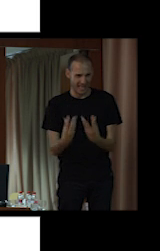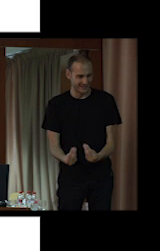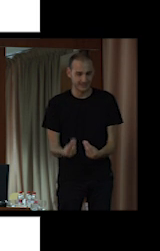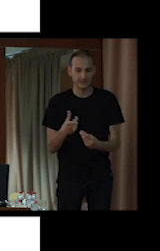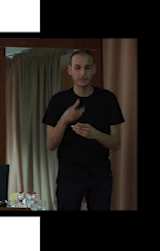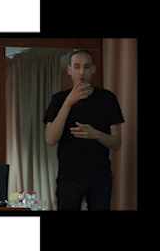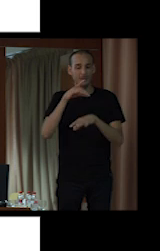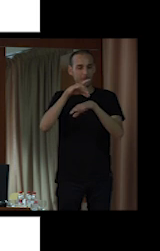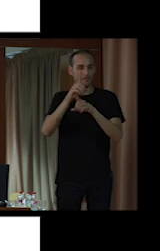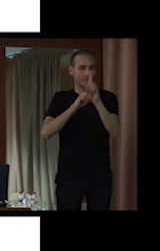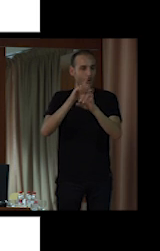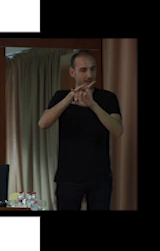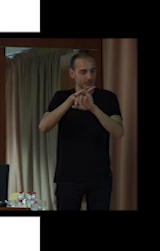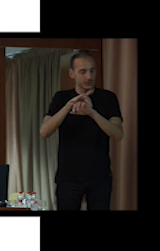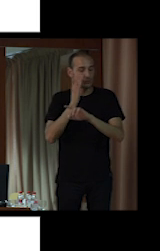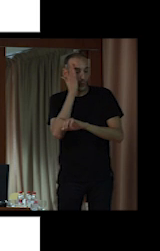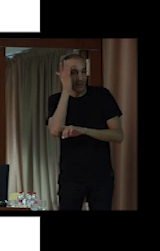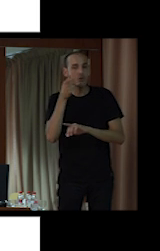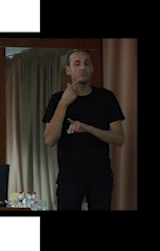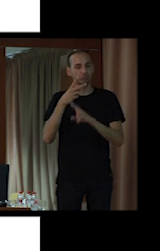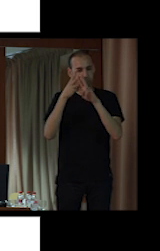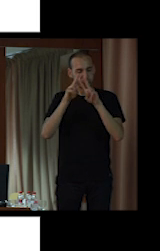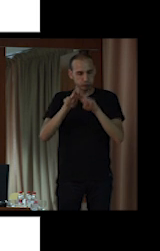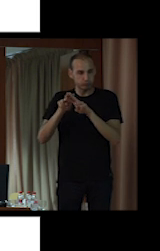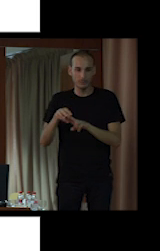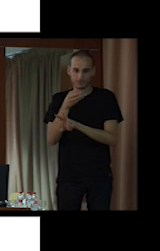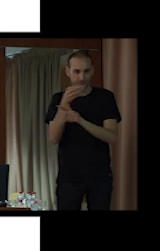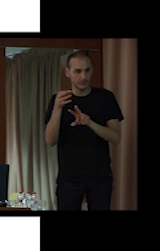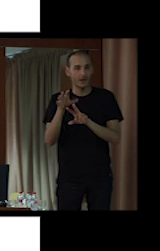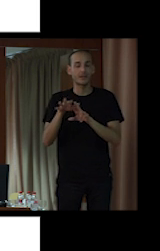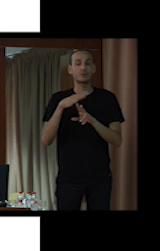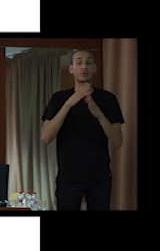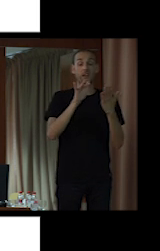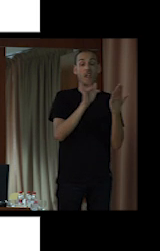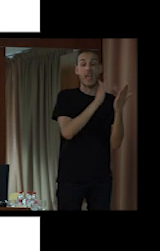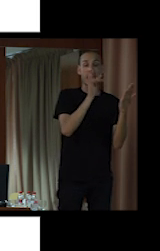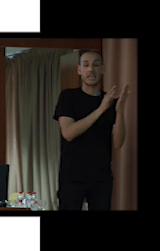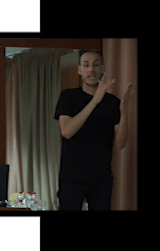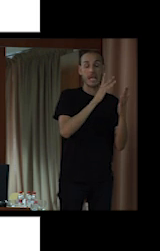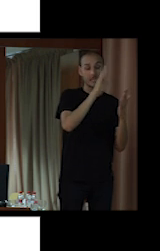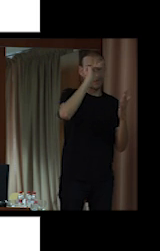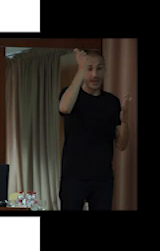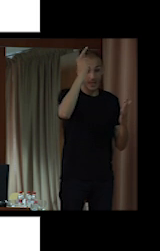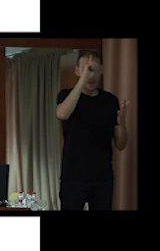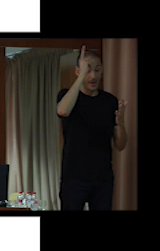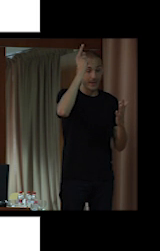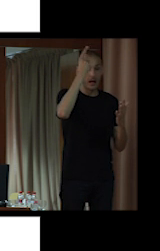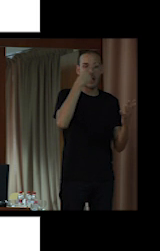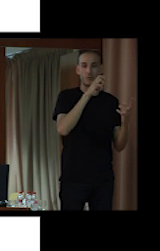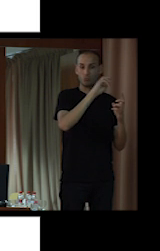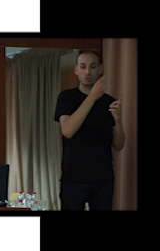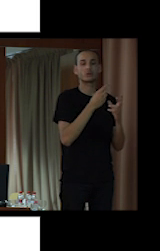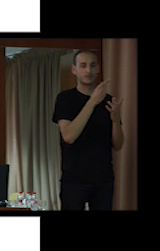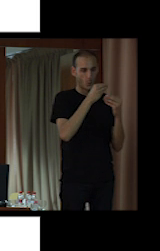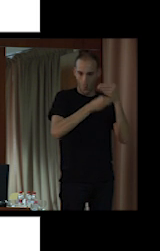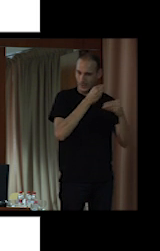sueño. Estos son tanto las guías europeas como las guías americanas. Y realmente la polisonografía lo que hace es medir